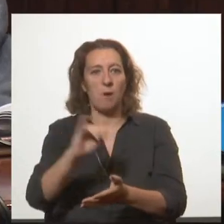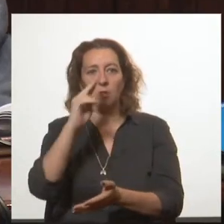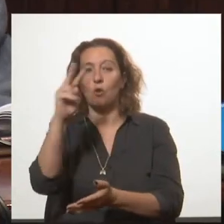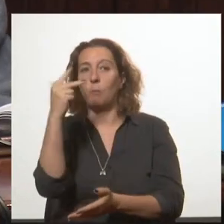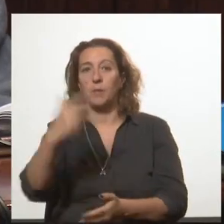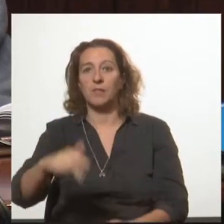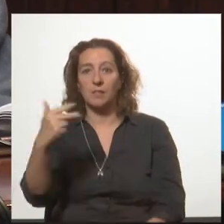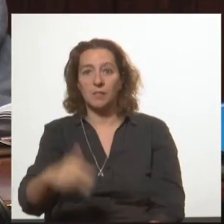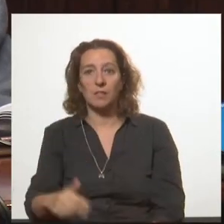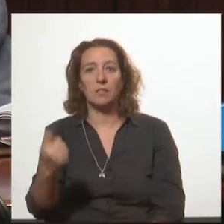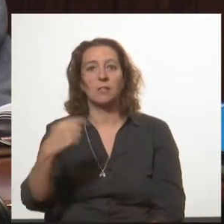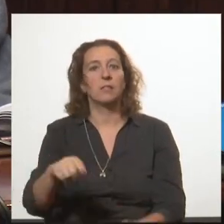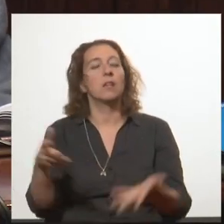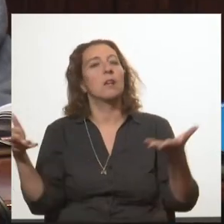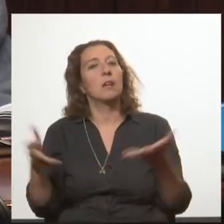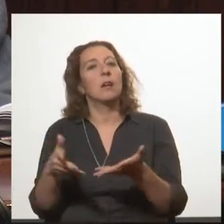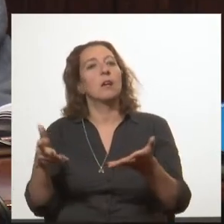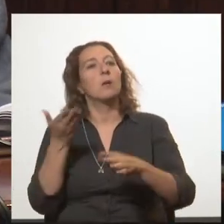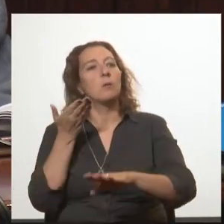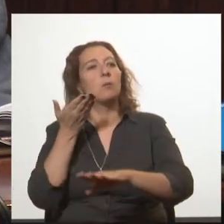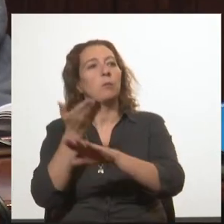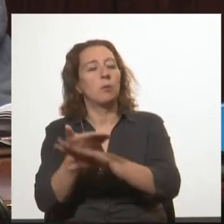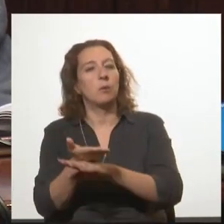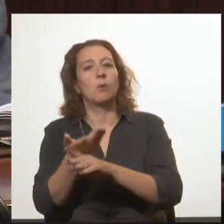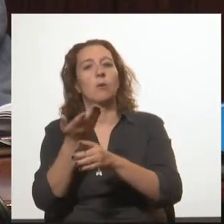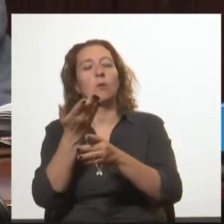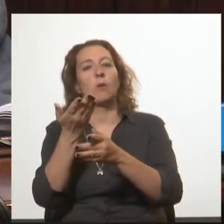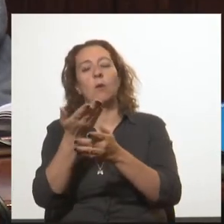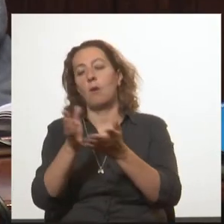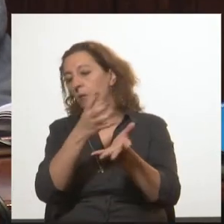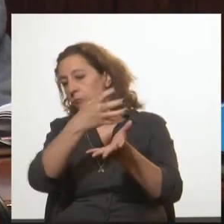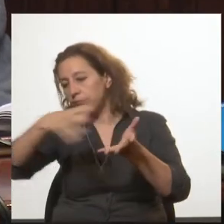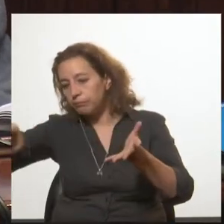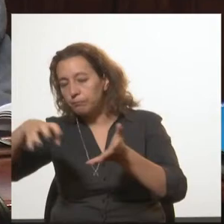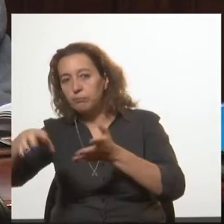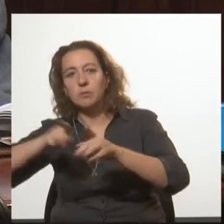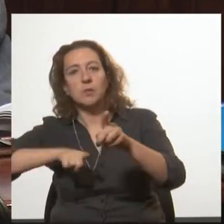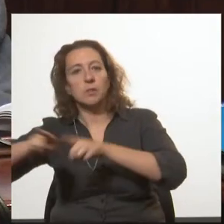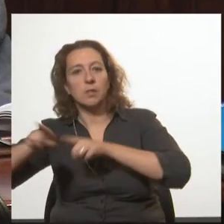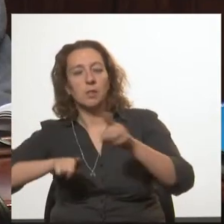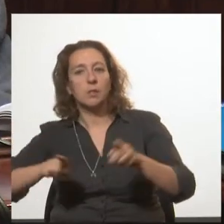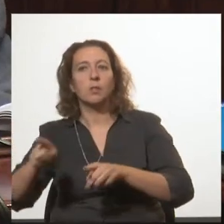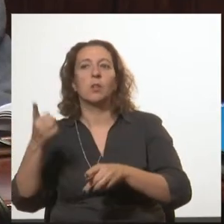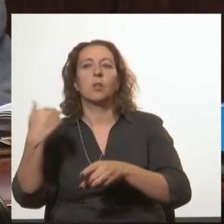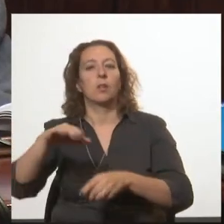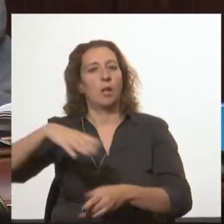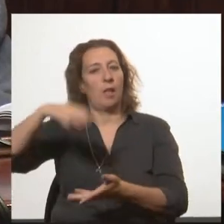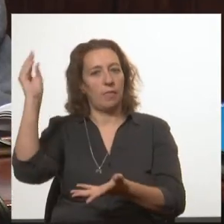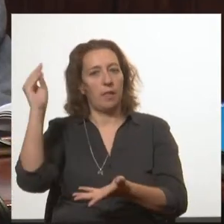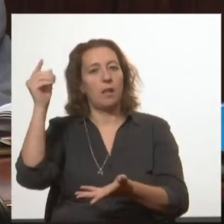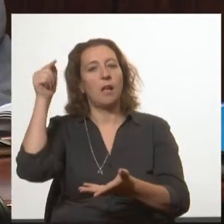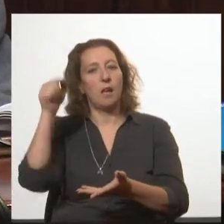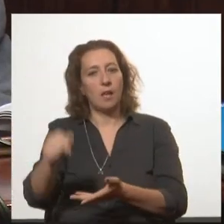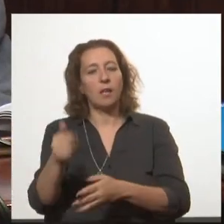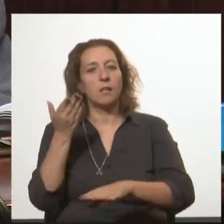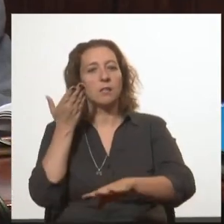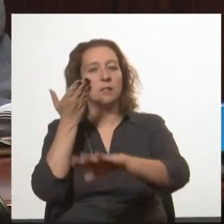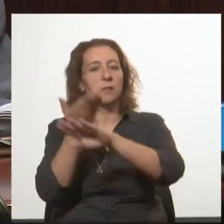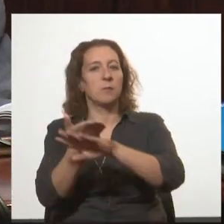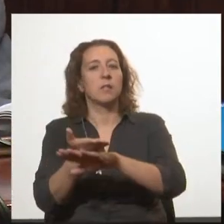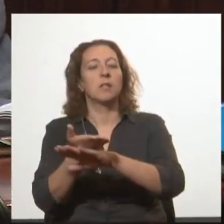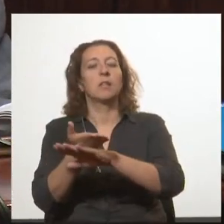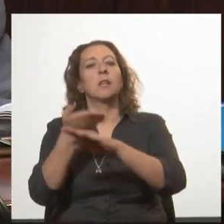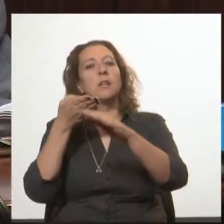y fue realizado por la división gestión de segmentos de antel en el céntimo en los ingresos incrementales por 12